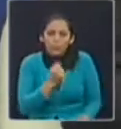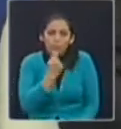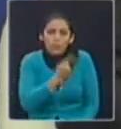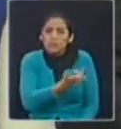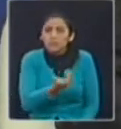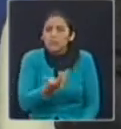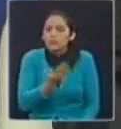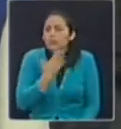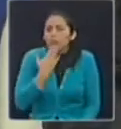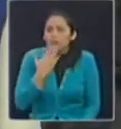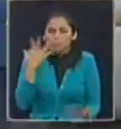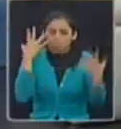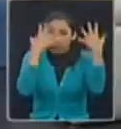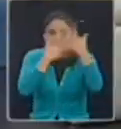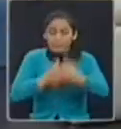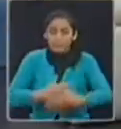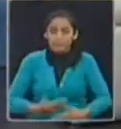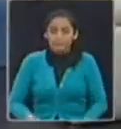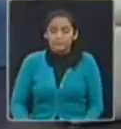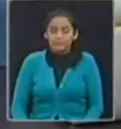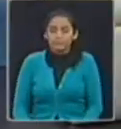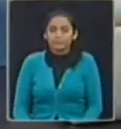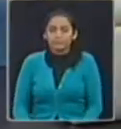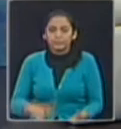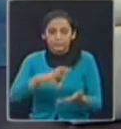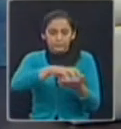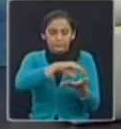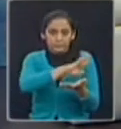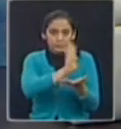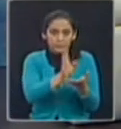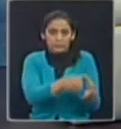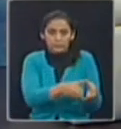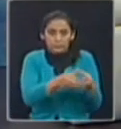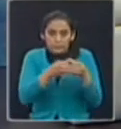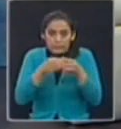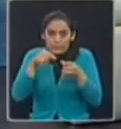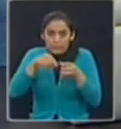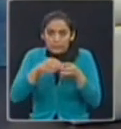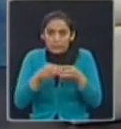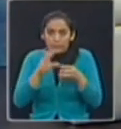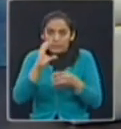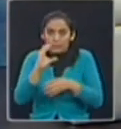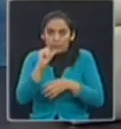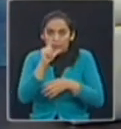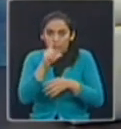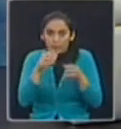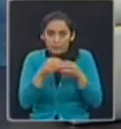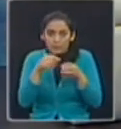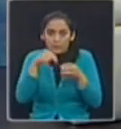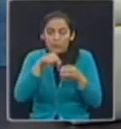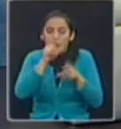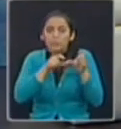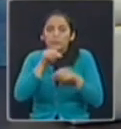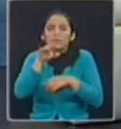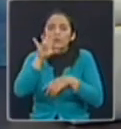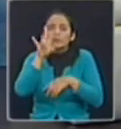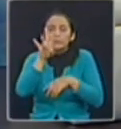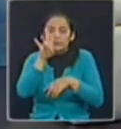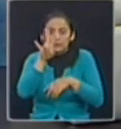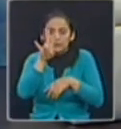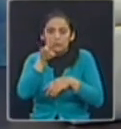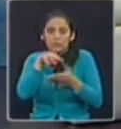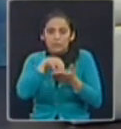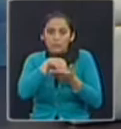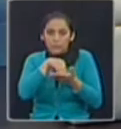está pasando en el CAL? El CAL es un organismo que tiene 7 miembros. De los 7 miembros, 5 son